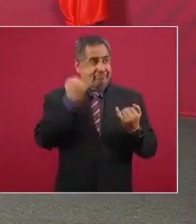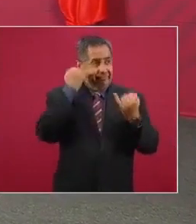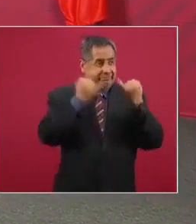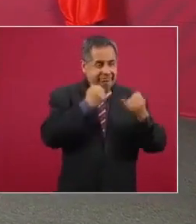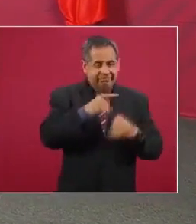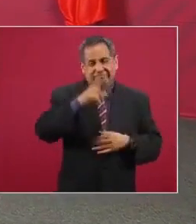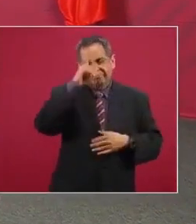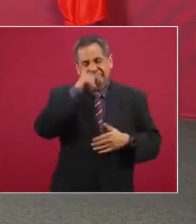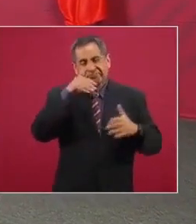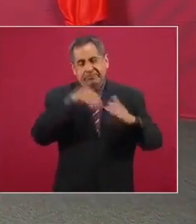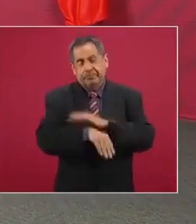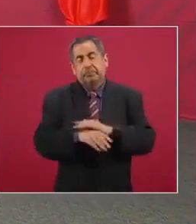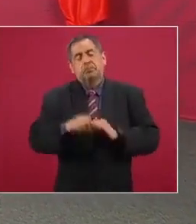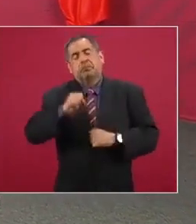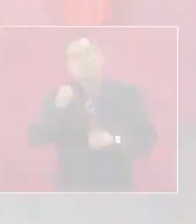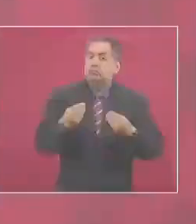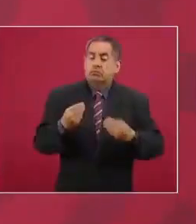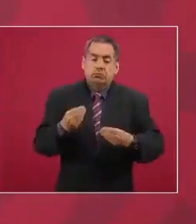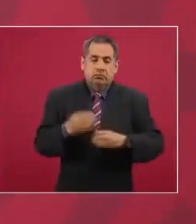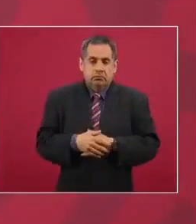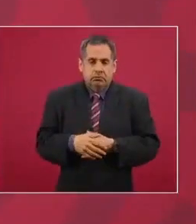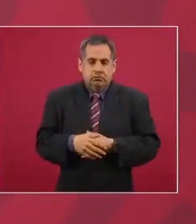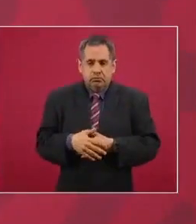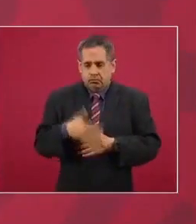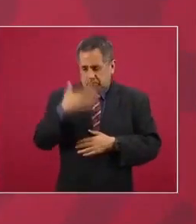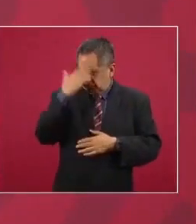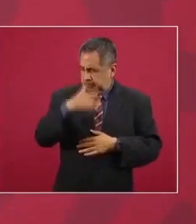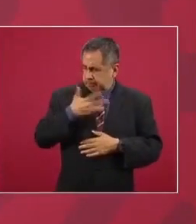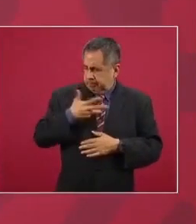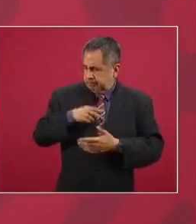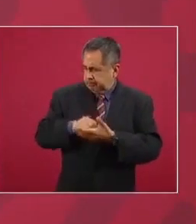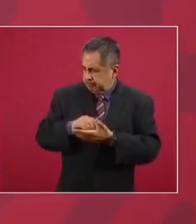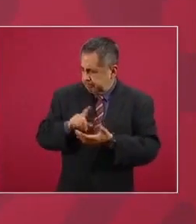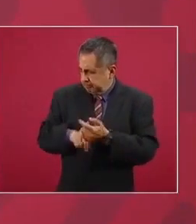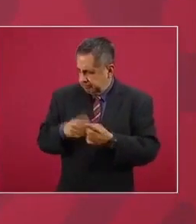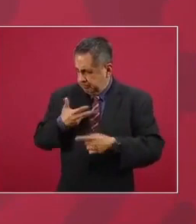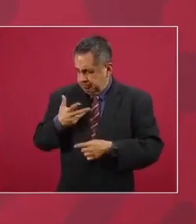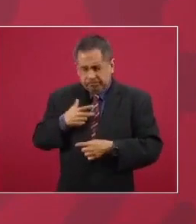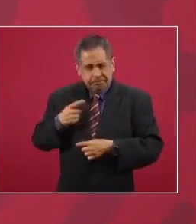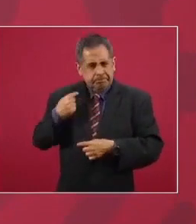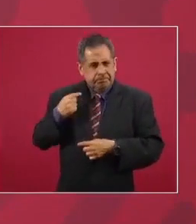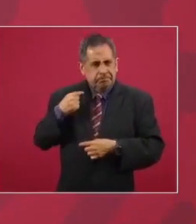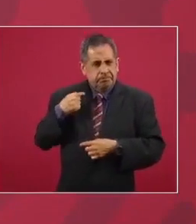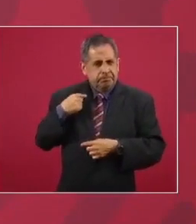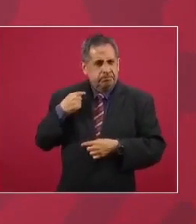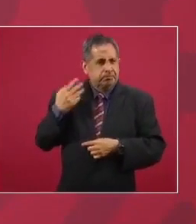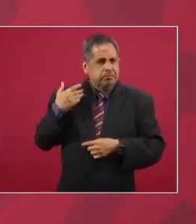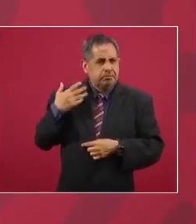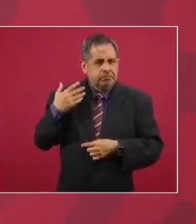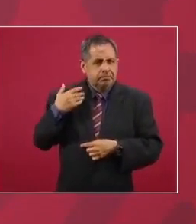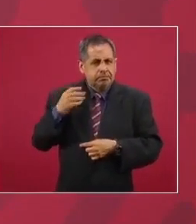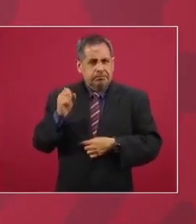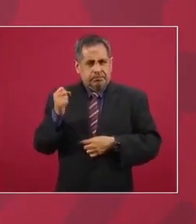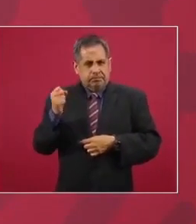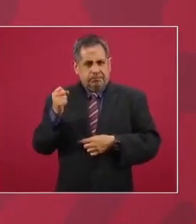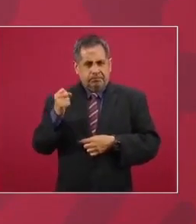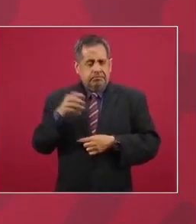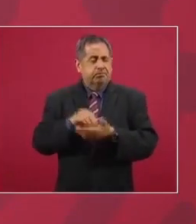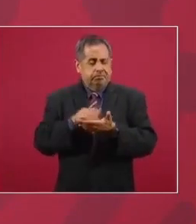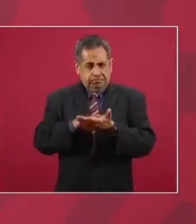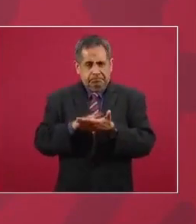pronósticos fallaron, afortunadamente, hasta finales de